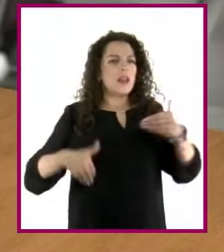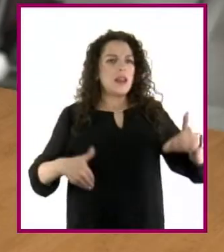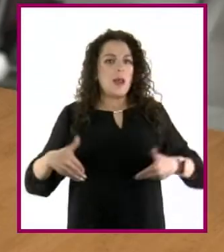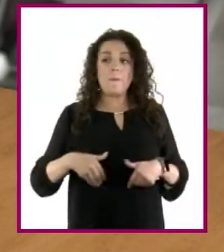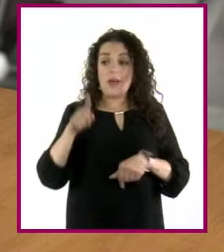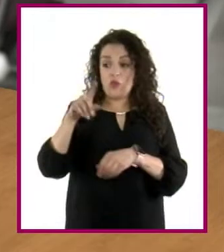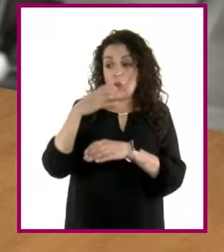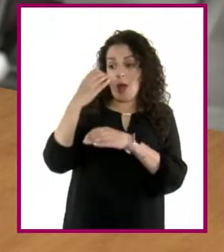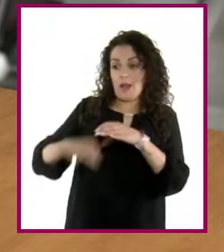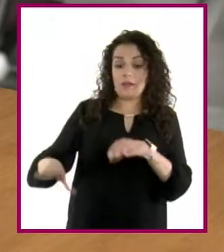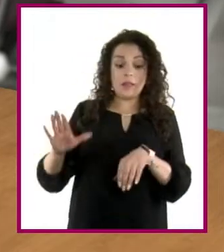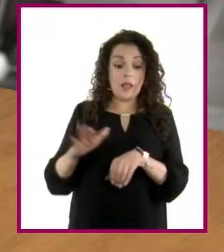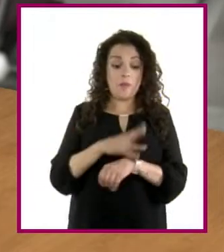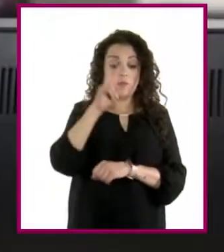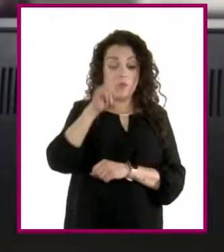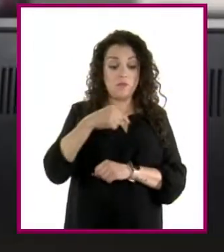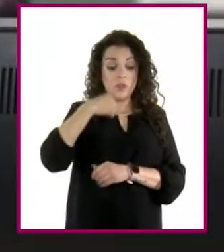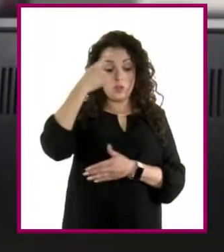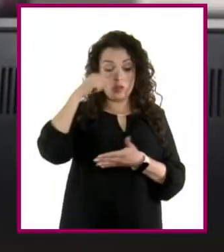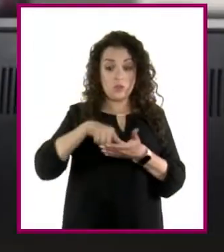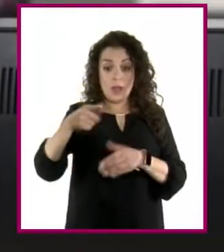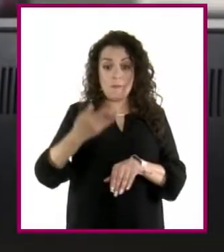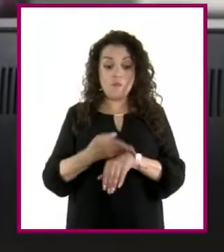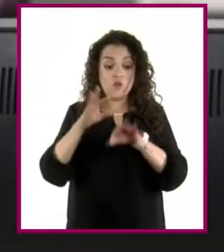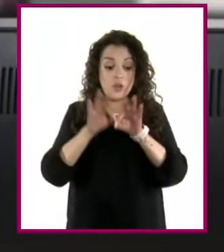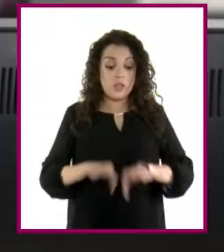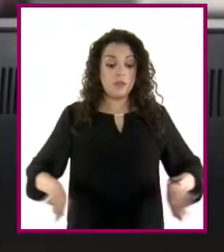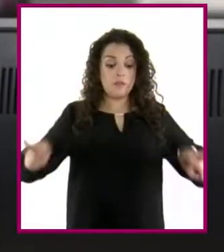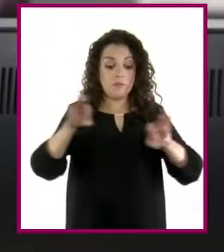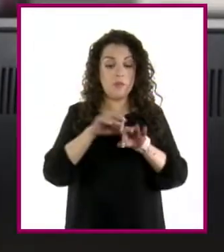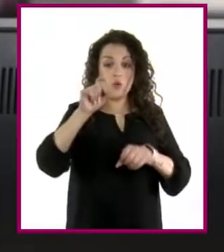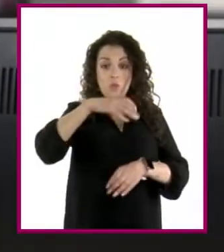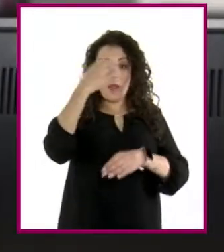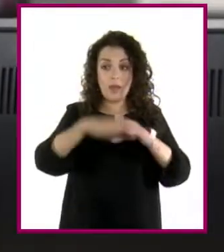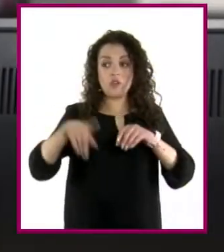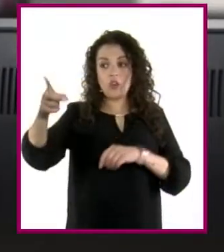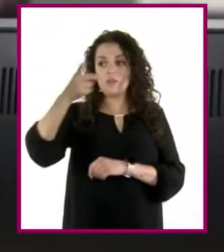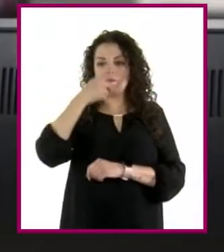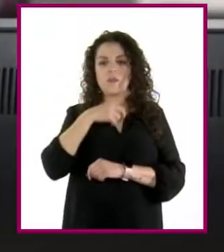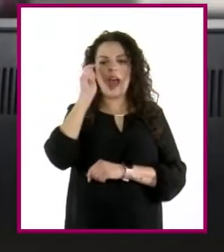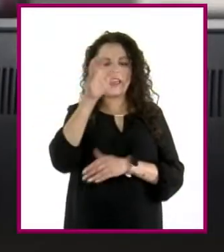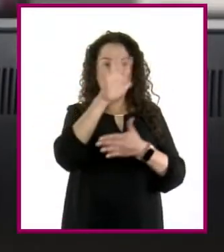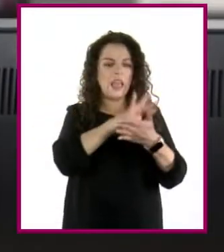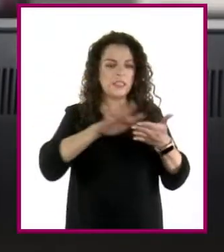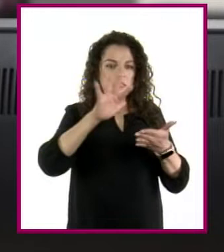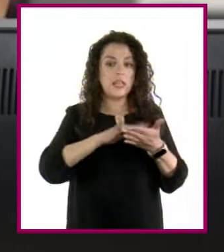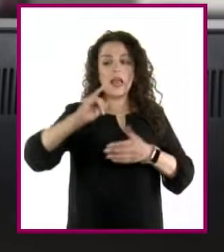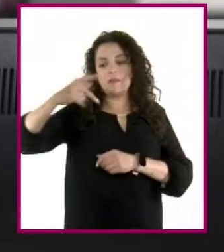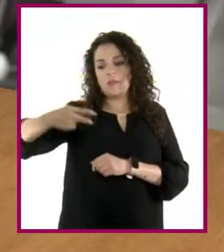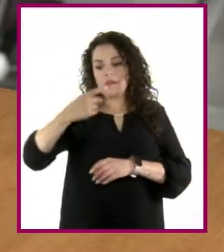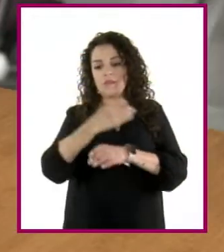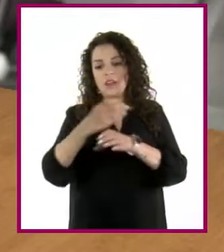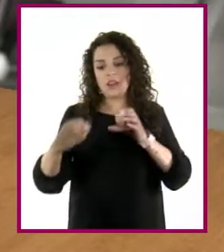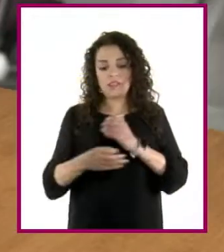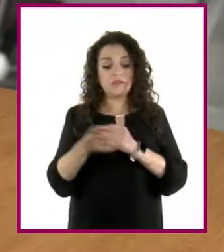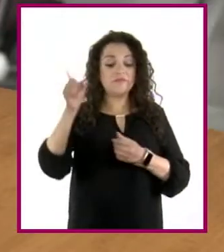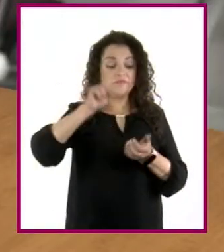Porque seguro es bien importante. Y cuando acabes me vas a decir que estás leyendo y me vas a preguntar cosas que no